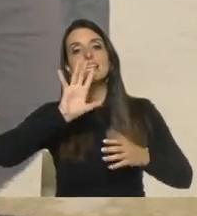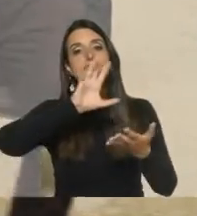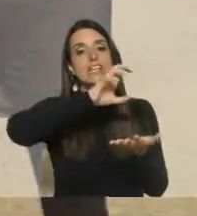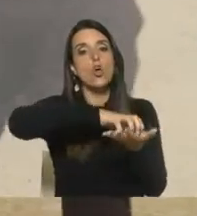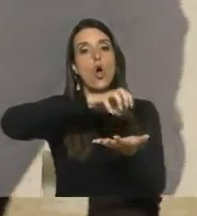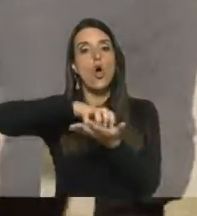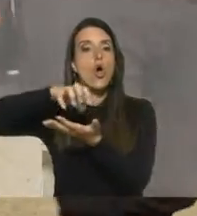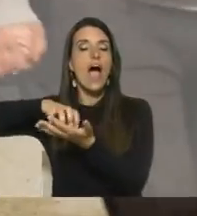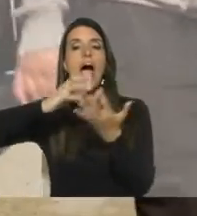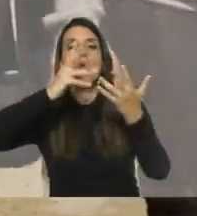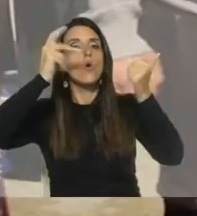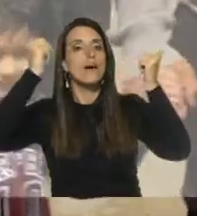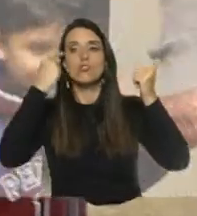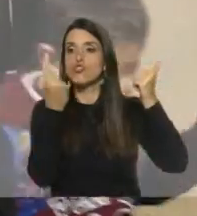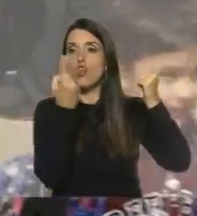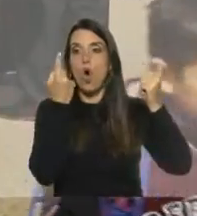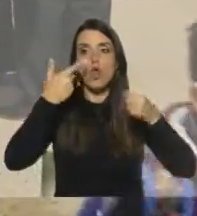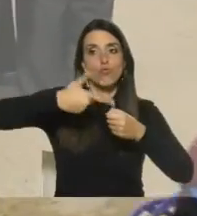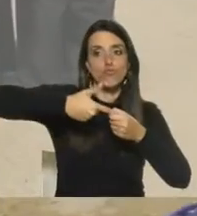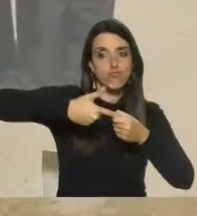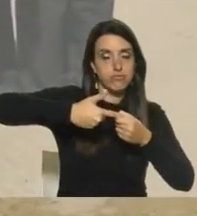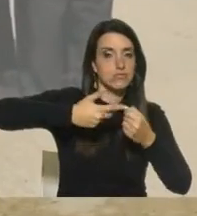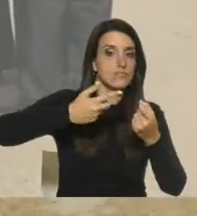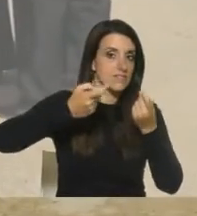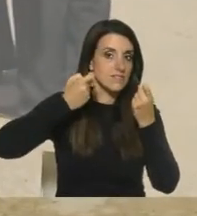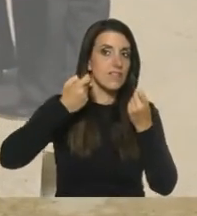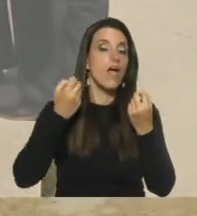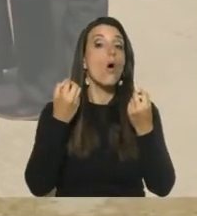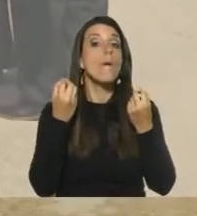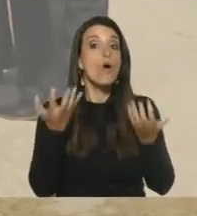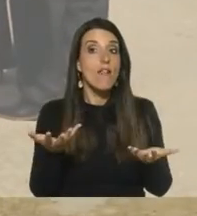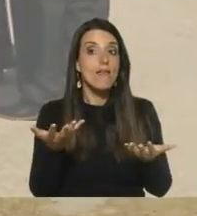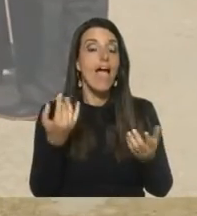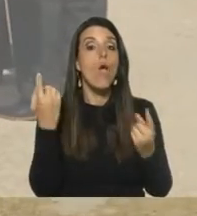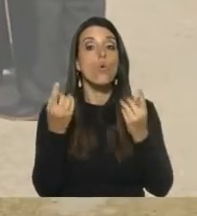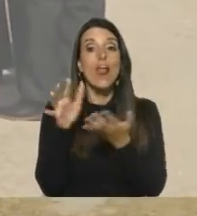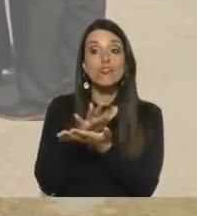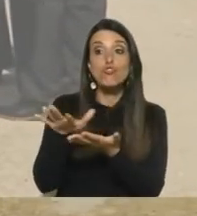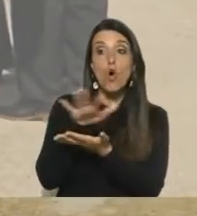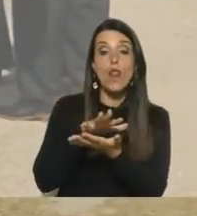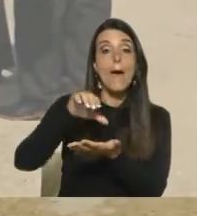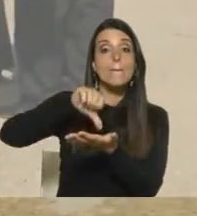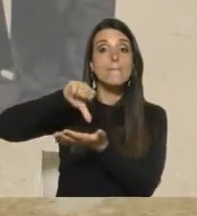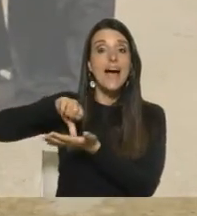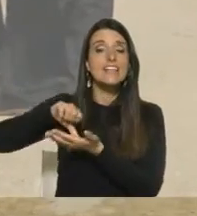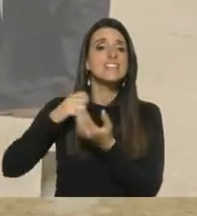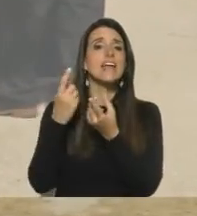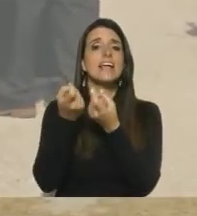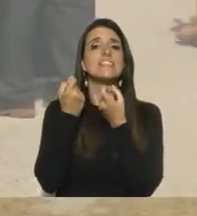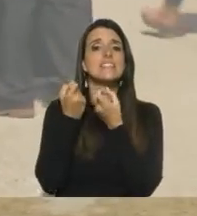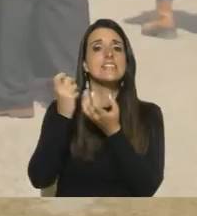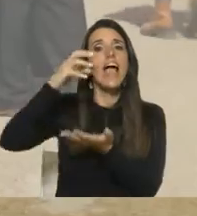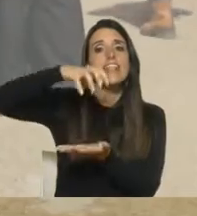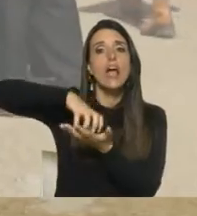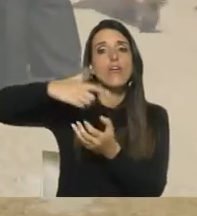automáticas de servicio en distintos puntos del territorio nacional. Esto debido a que en algunas zonas del país se necesita instalar estaciones